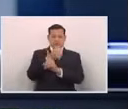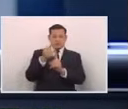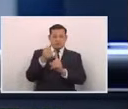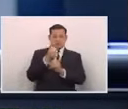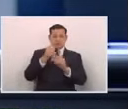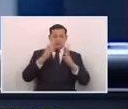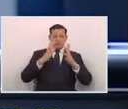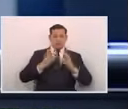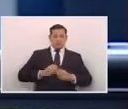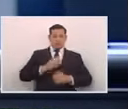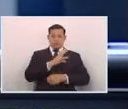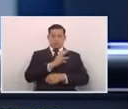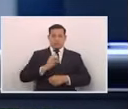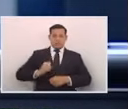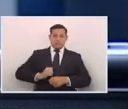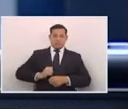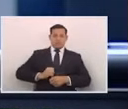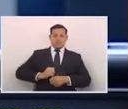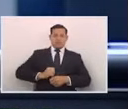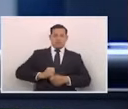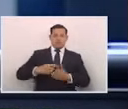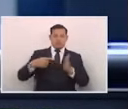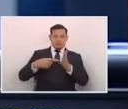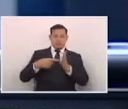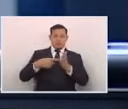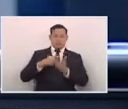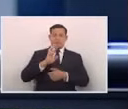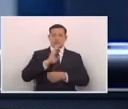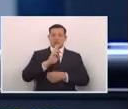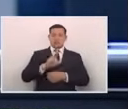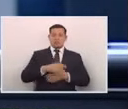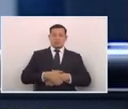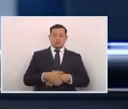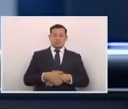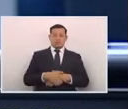el Estado salvadoreño les debe una respuesta.